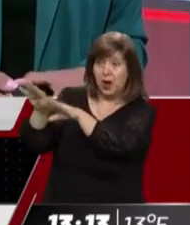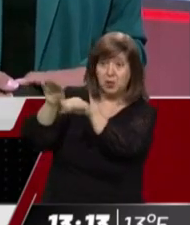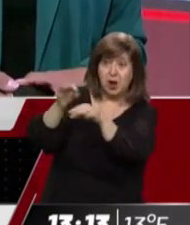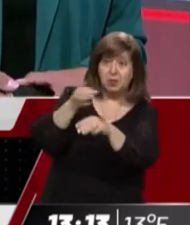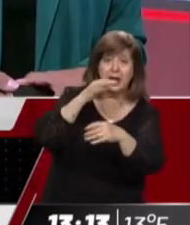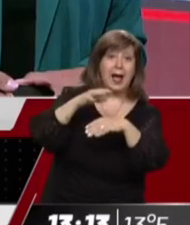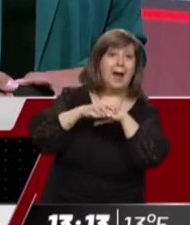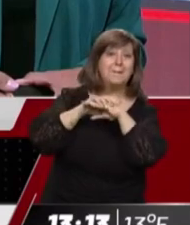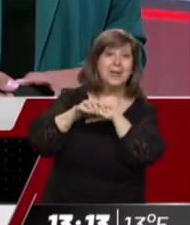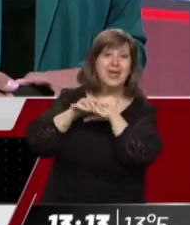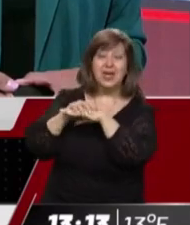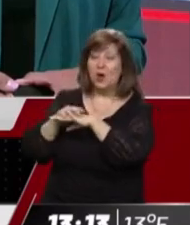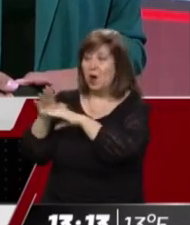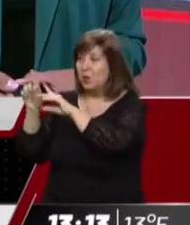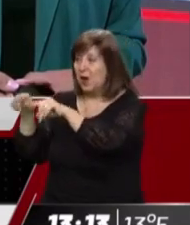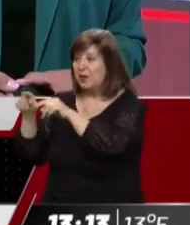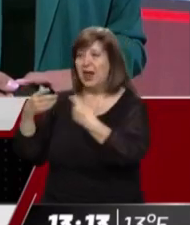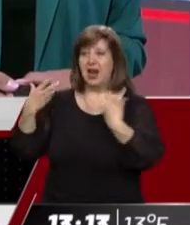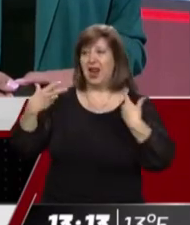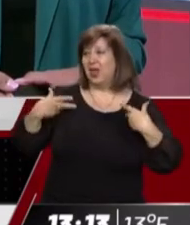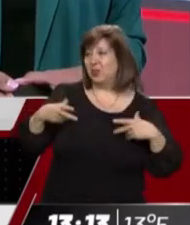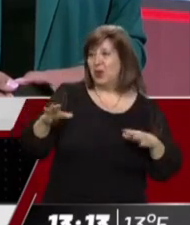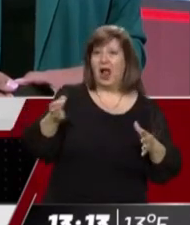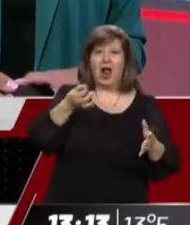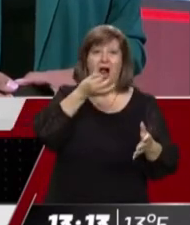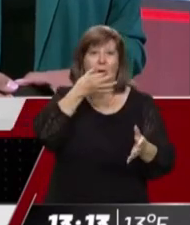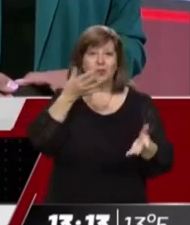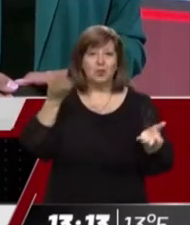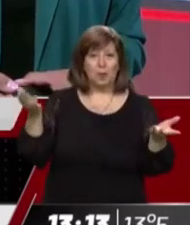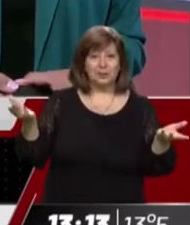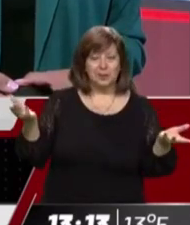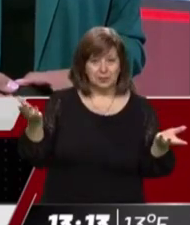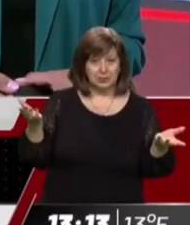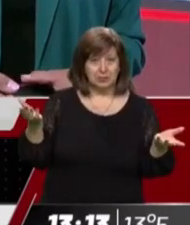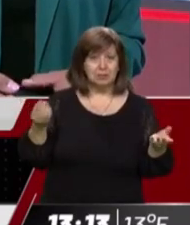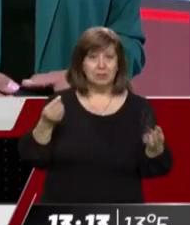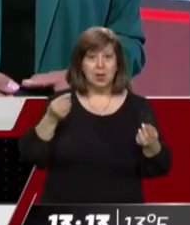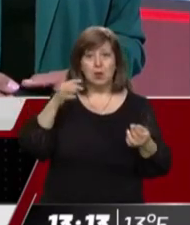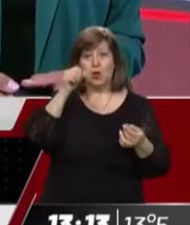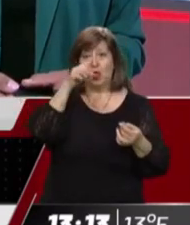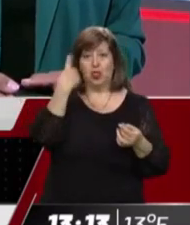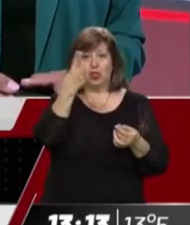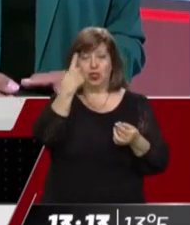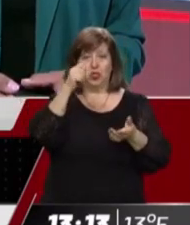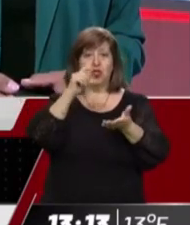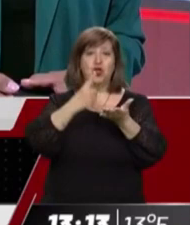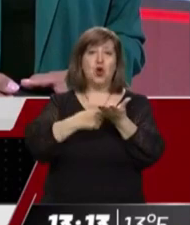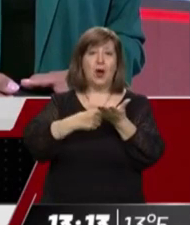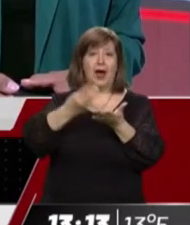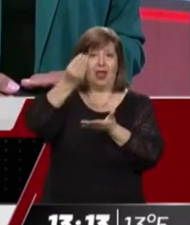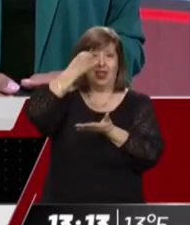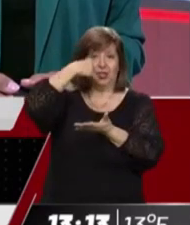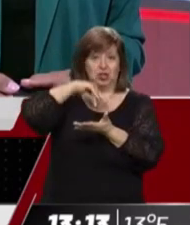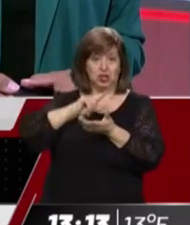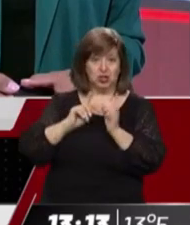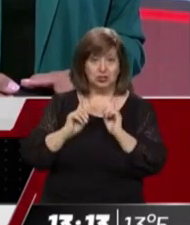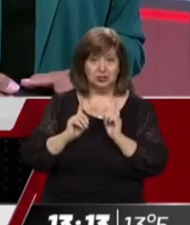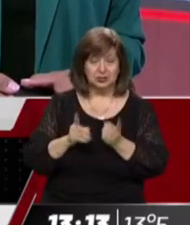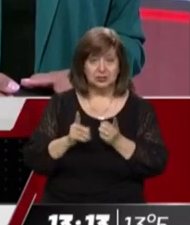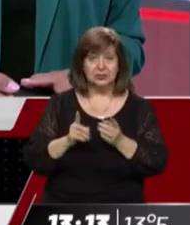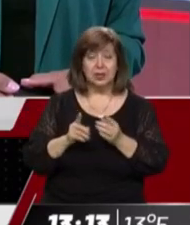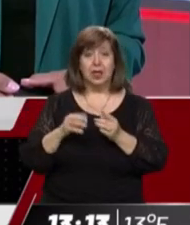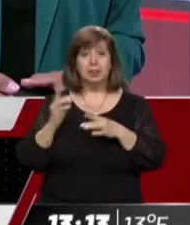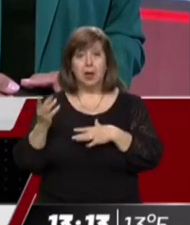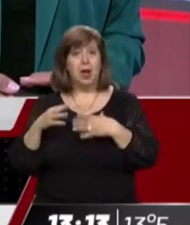todos, este es el punto de la naturalización. Y además, ¿qué podemos pedirle a los niños y adolescentes si está absolutamente naturalizado tal vez por